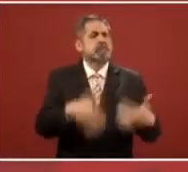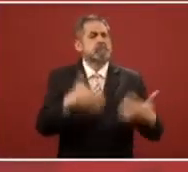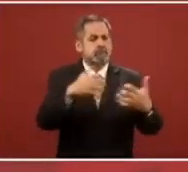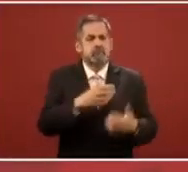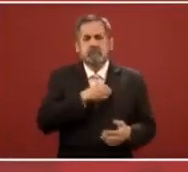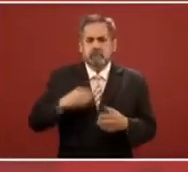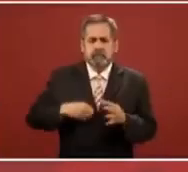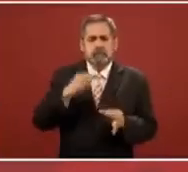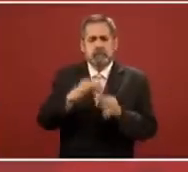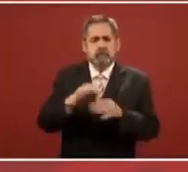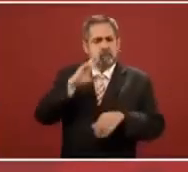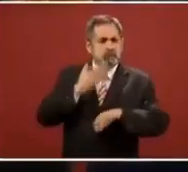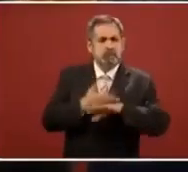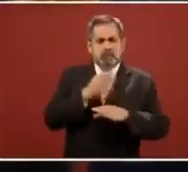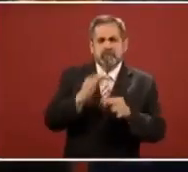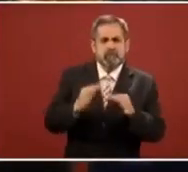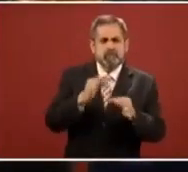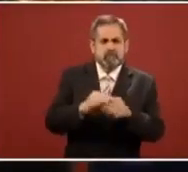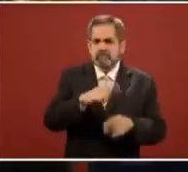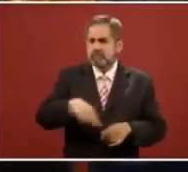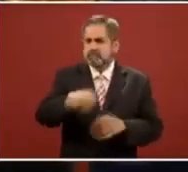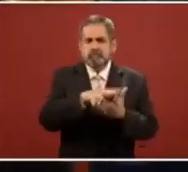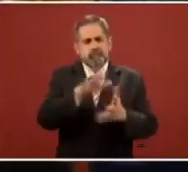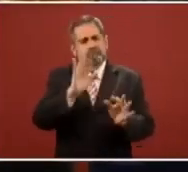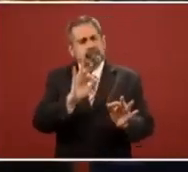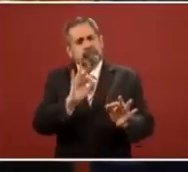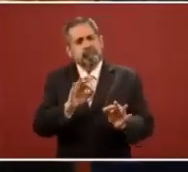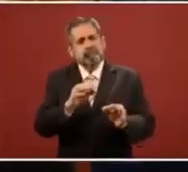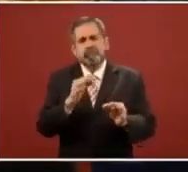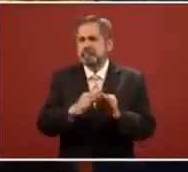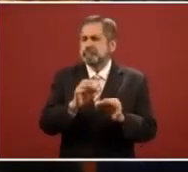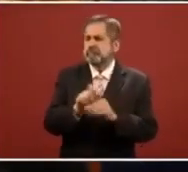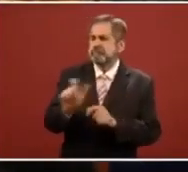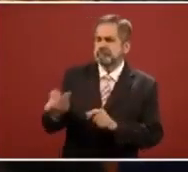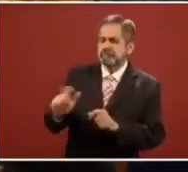cumple con su responsabilidad, no puedo generalizar,